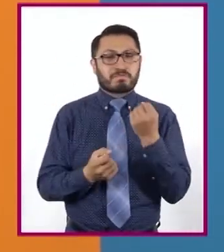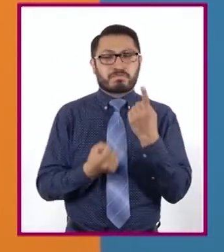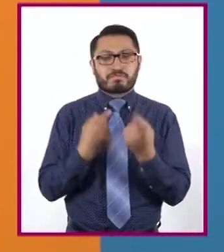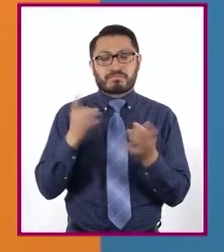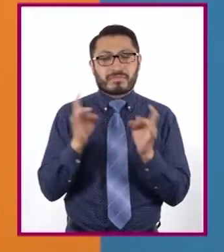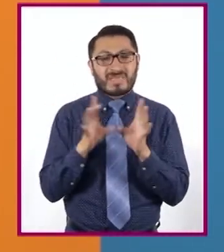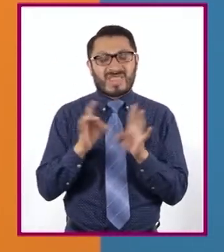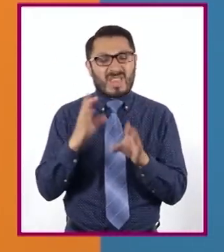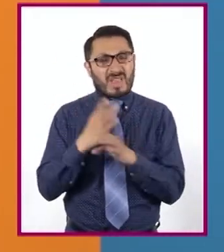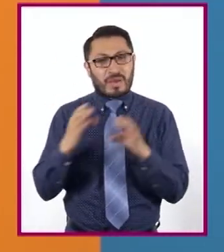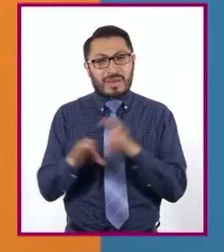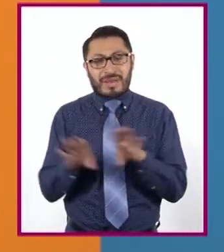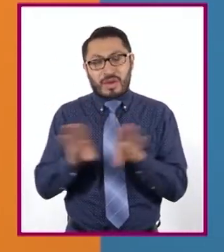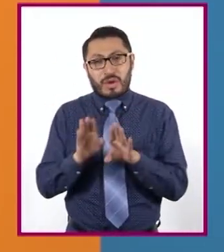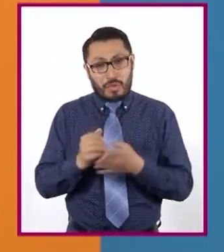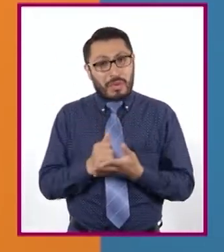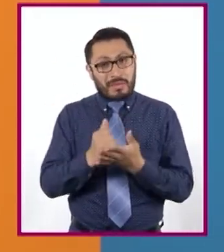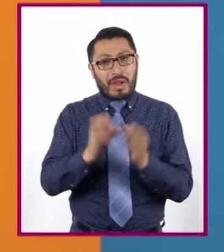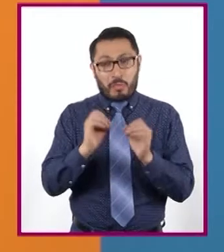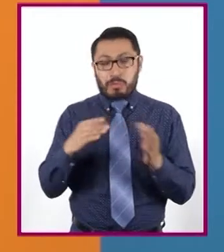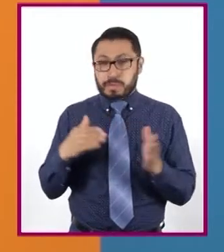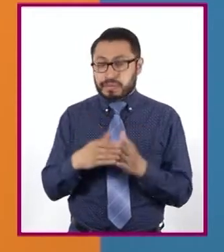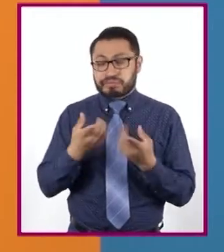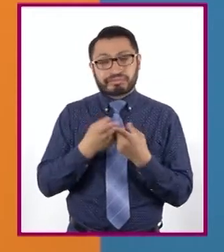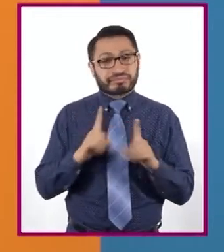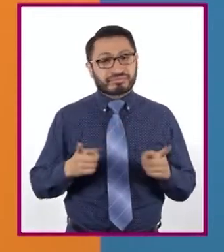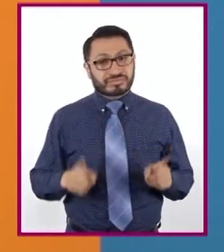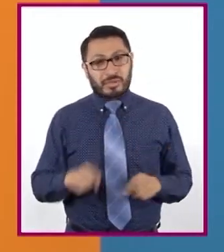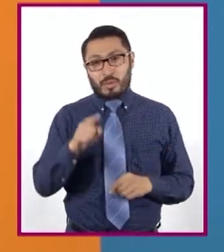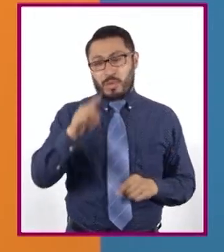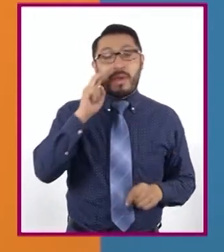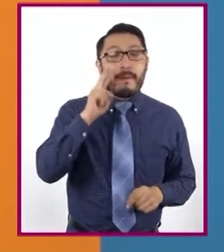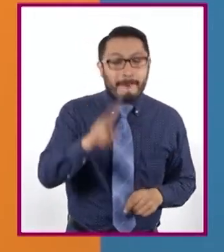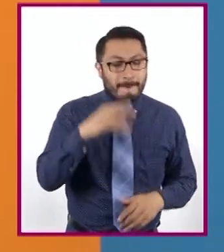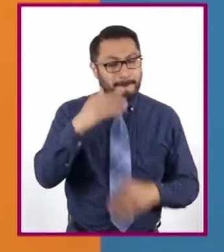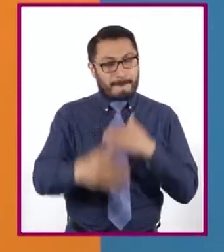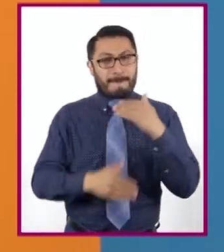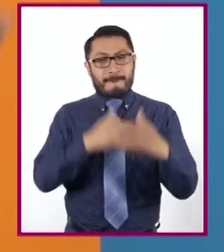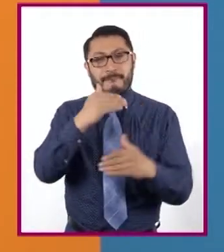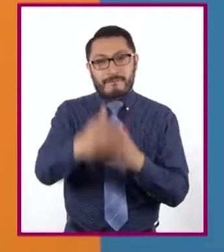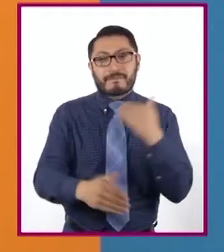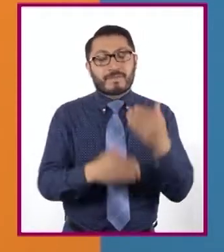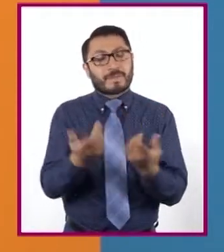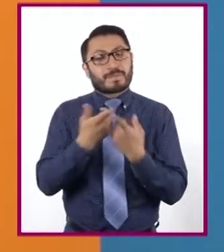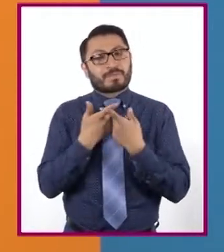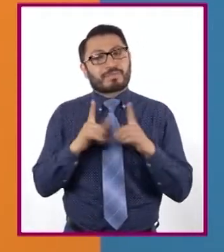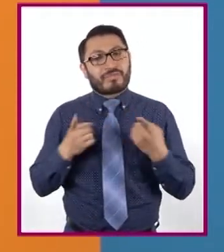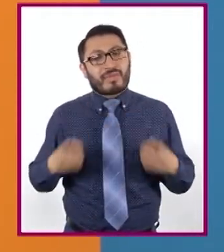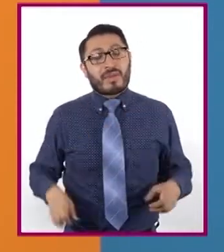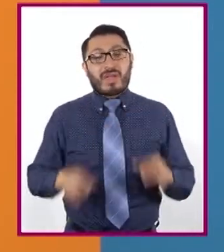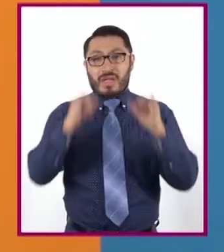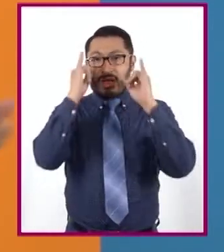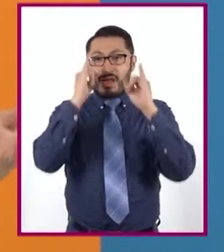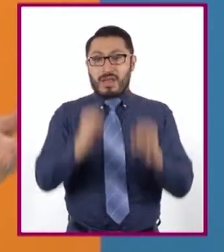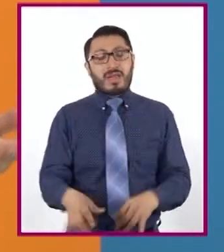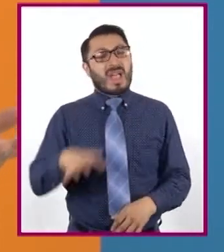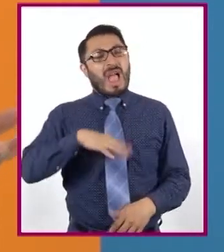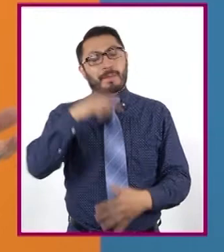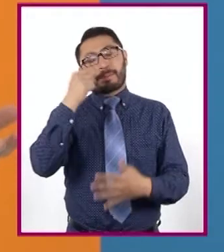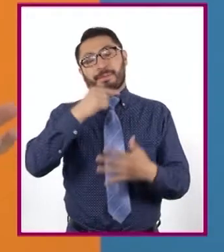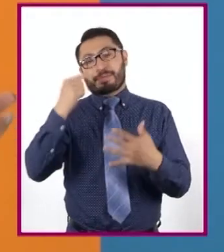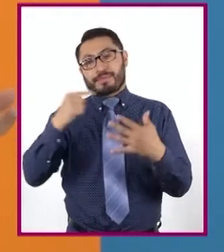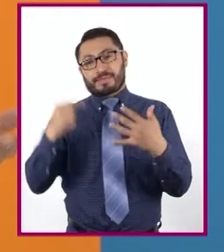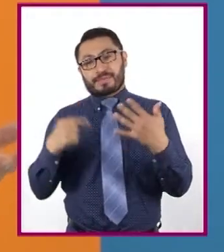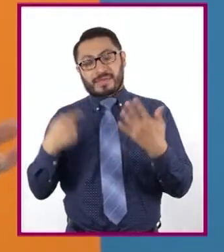también obstaculizar su desarrollo. Han visto que para avanzar hacia el desarrollo integral influyen varios factores